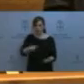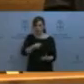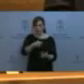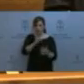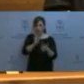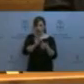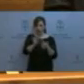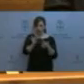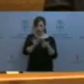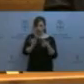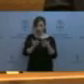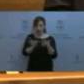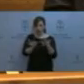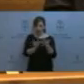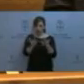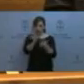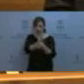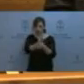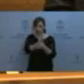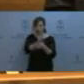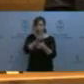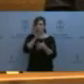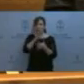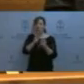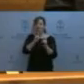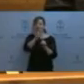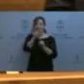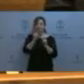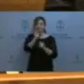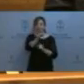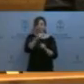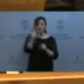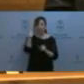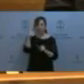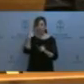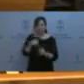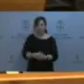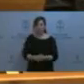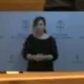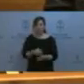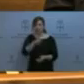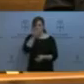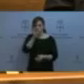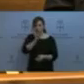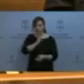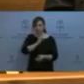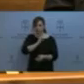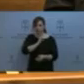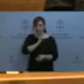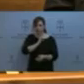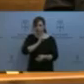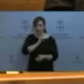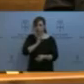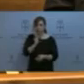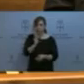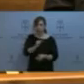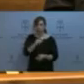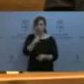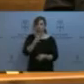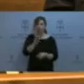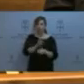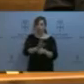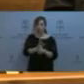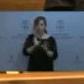orden procedemos a sustanciar las preguntas al presidente. Tiene la palabra para formular la pregunta la portavoz del